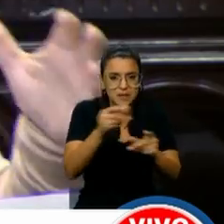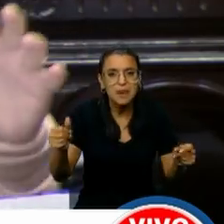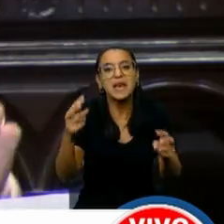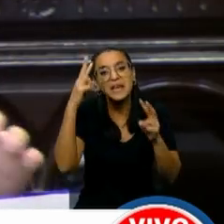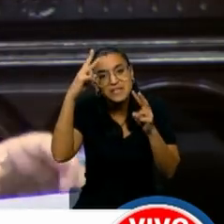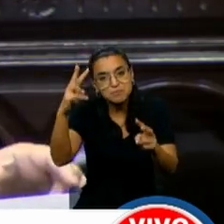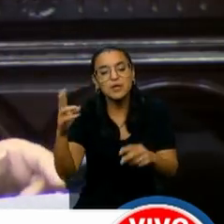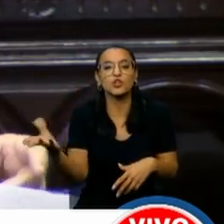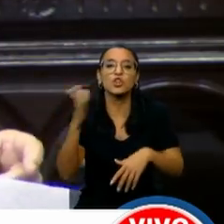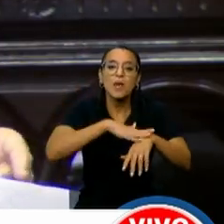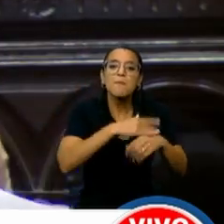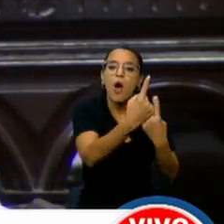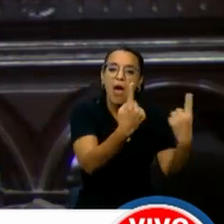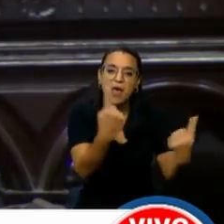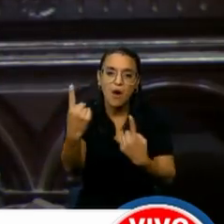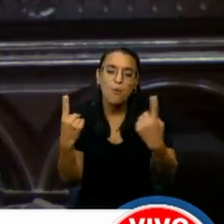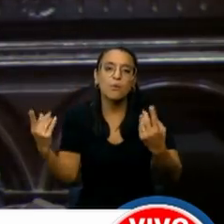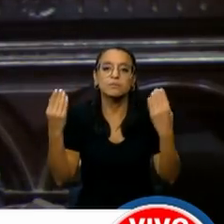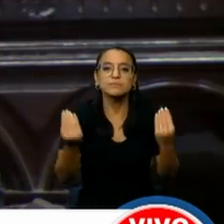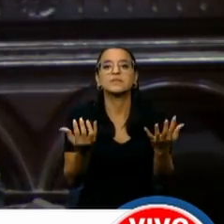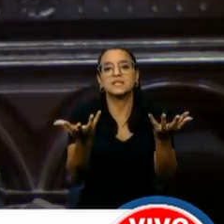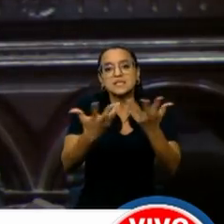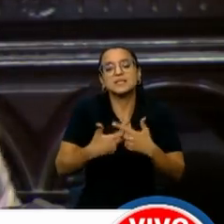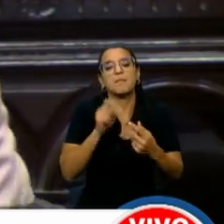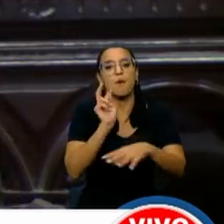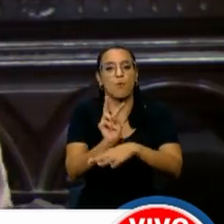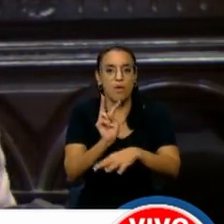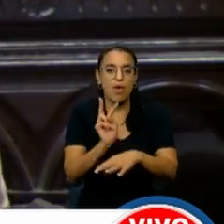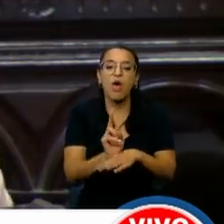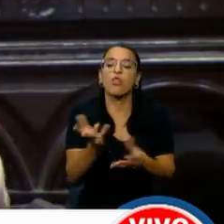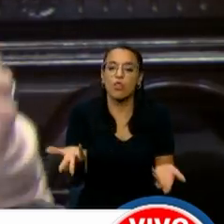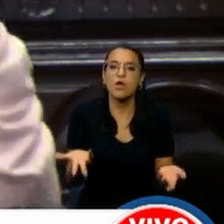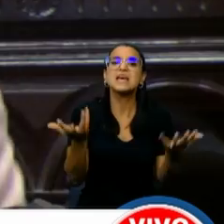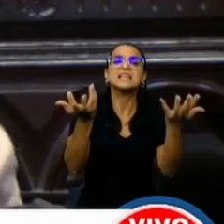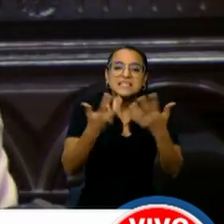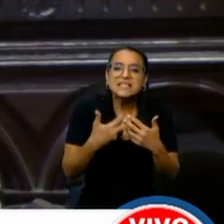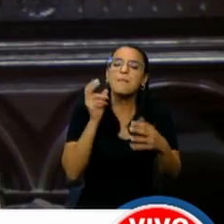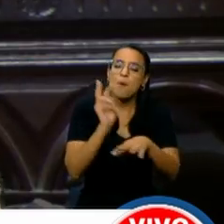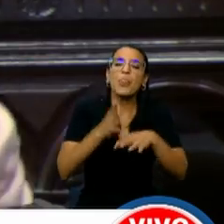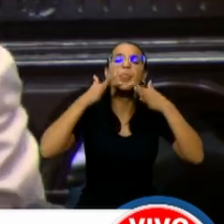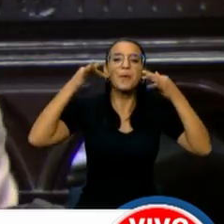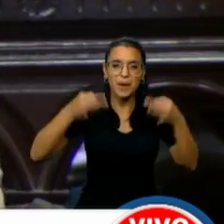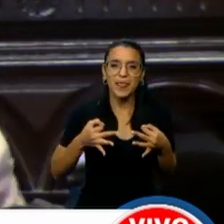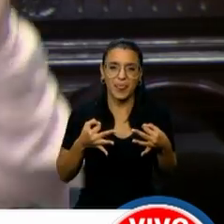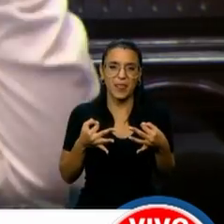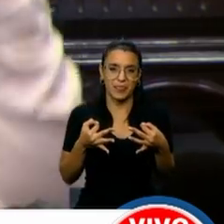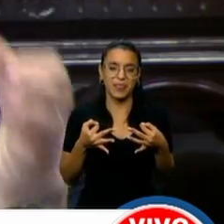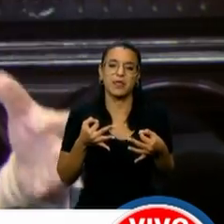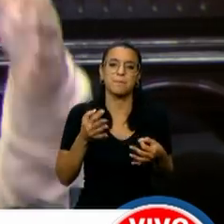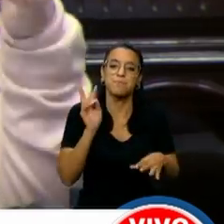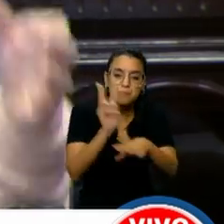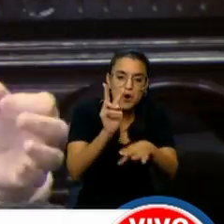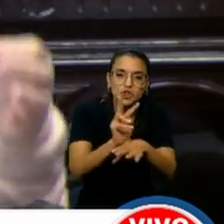respeto de todo el tiempo de cada uno es el sistema de cuidados un sistema de cuido que realmente busca la